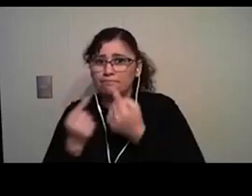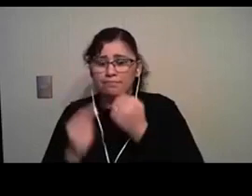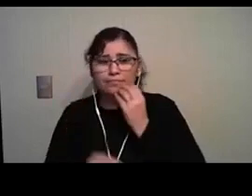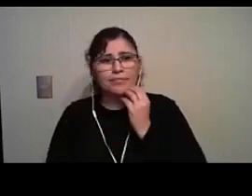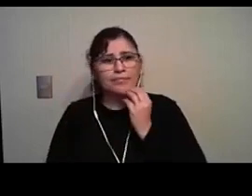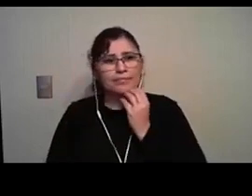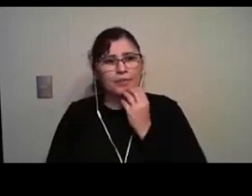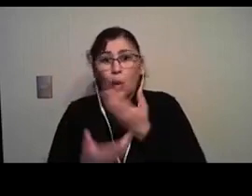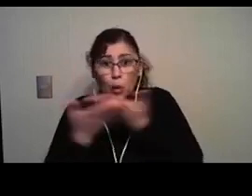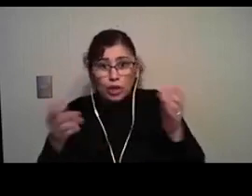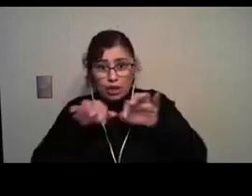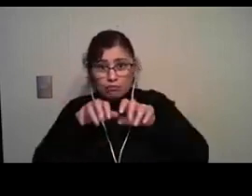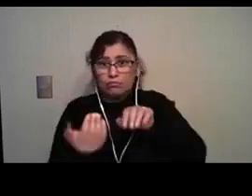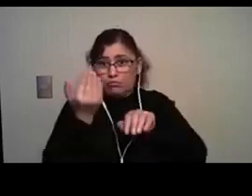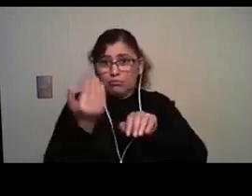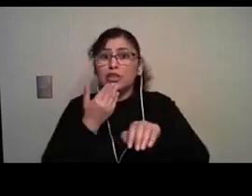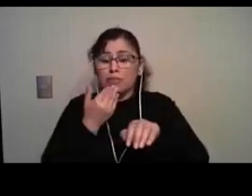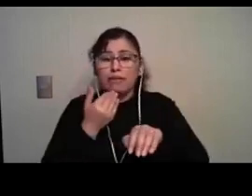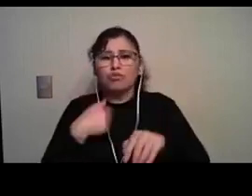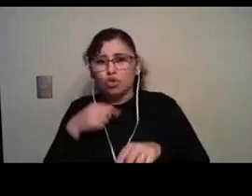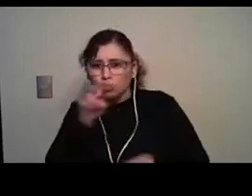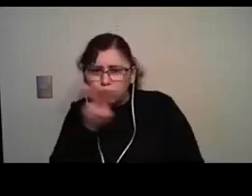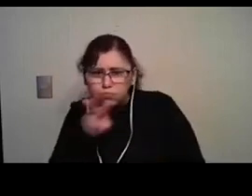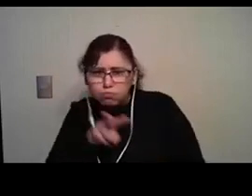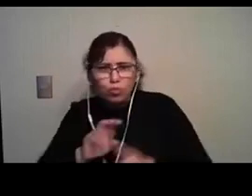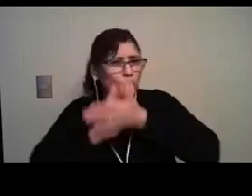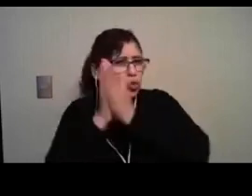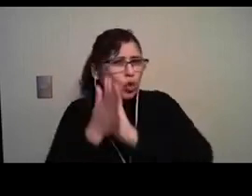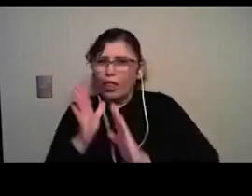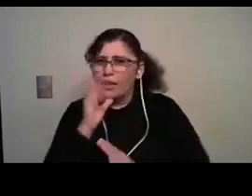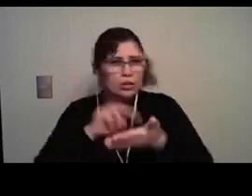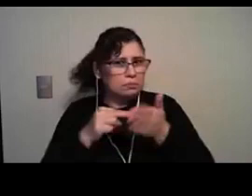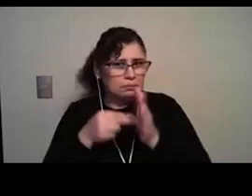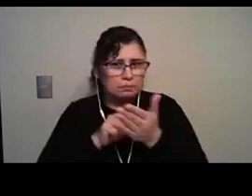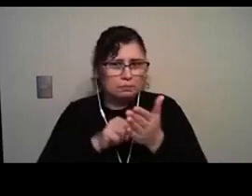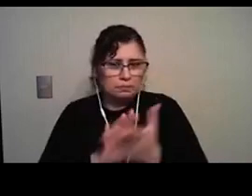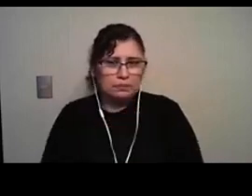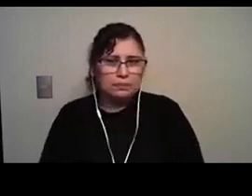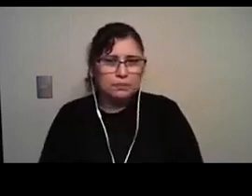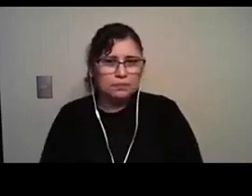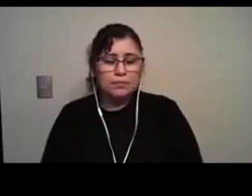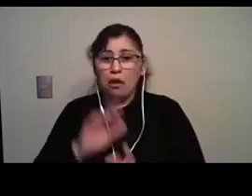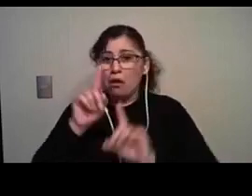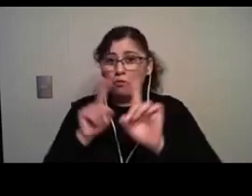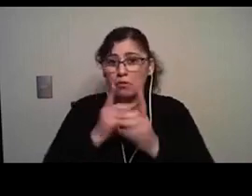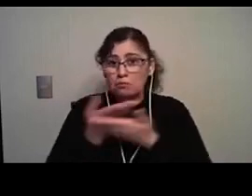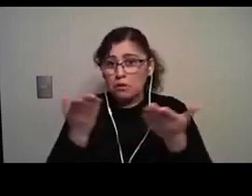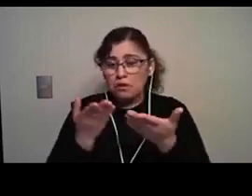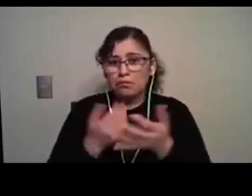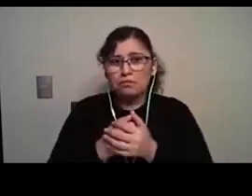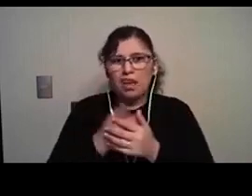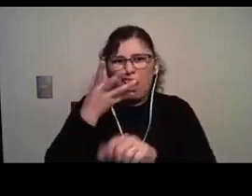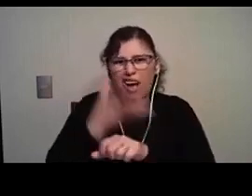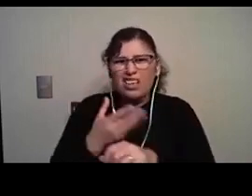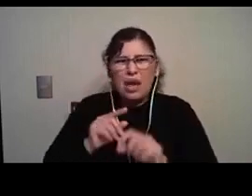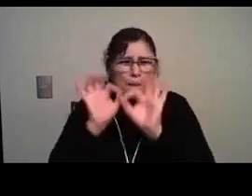Las pueden escribir por el chat también, las voy a leer todas sin ningún inconveniente. ¿Ya? Si hubiera alguna acá muy específica que